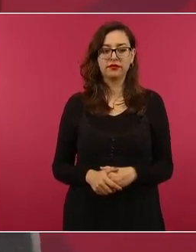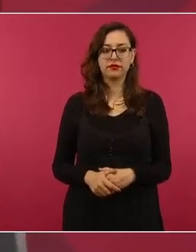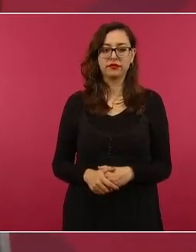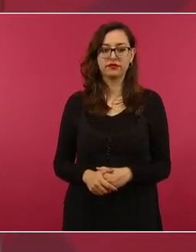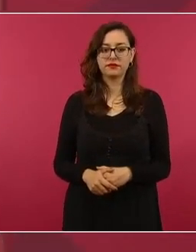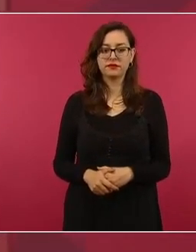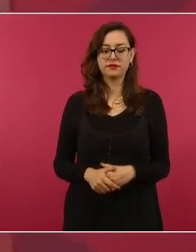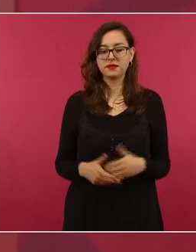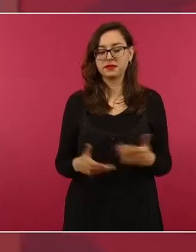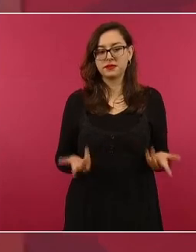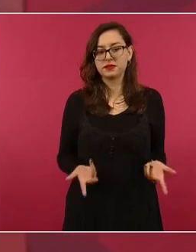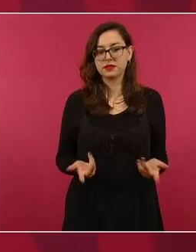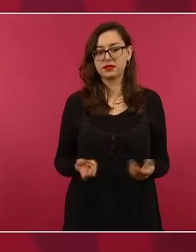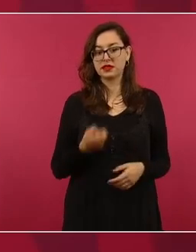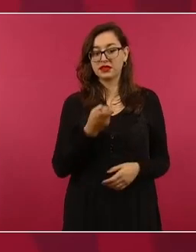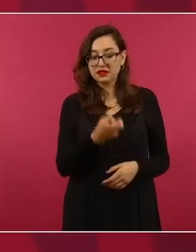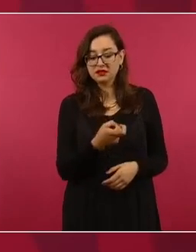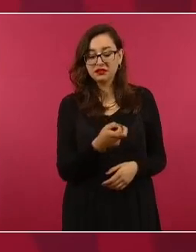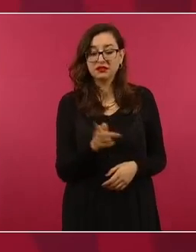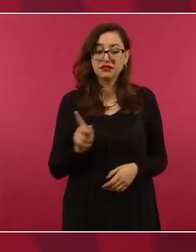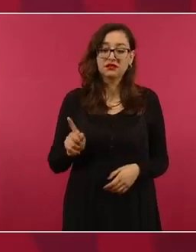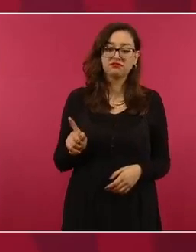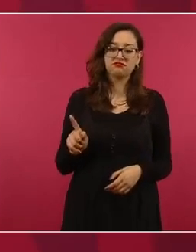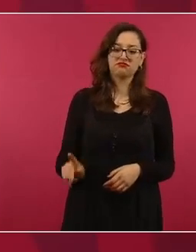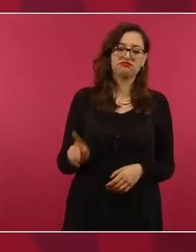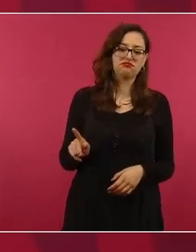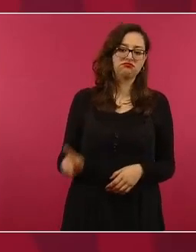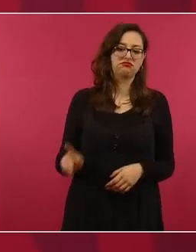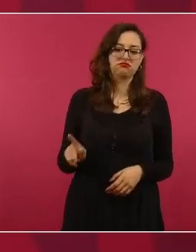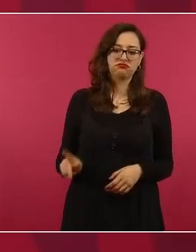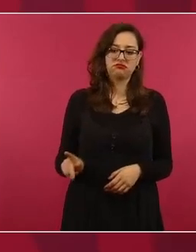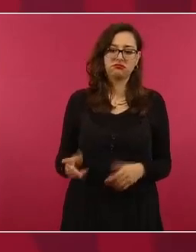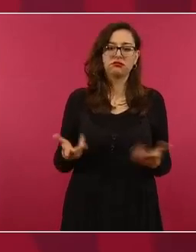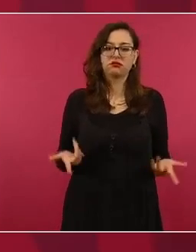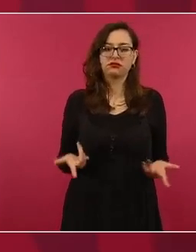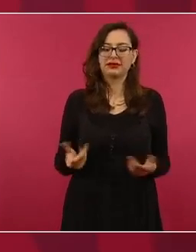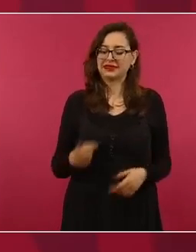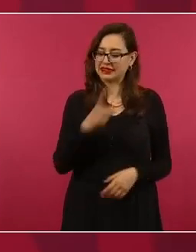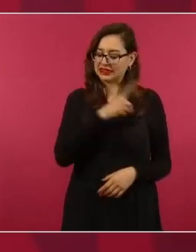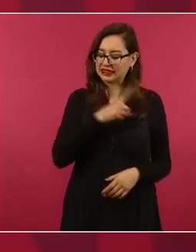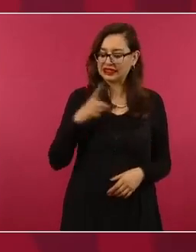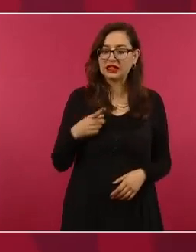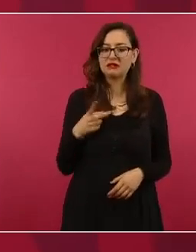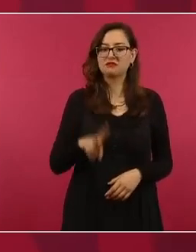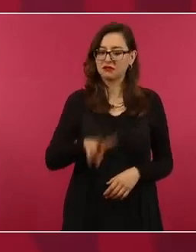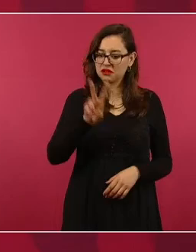Y eso es simulación. Tiene que haber una auténtica oposición,